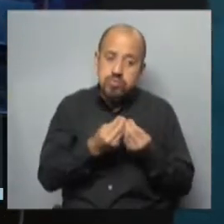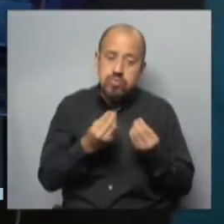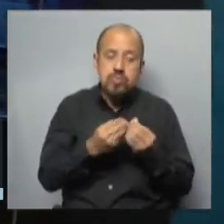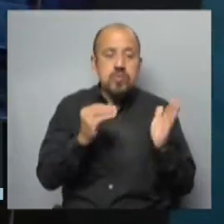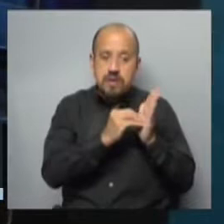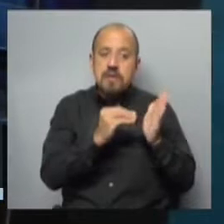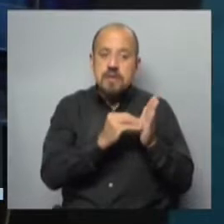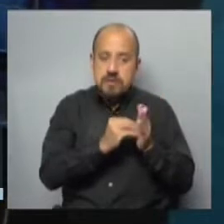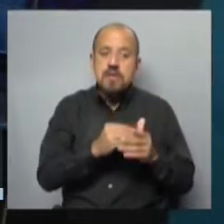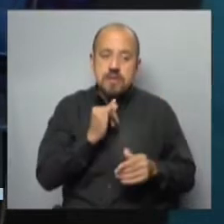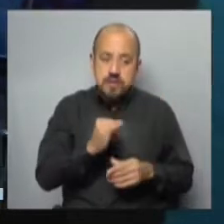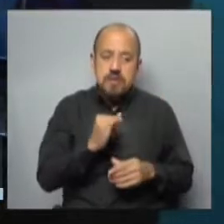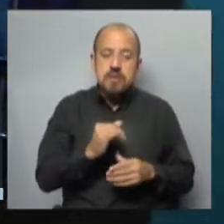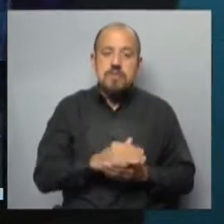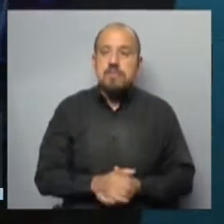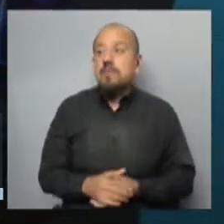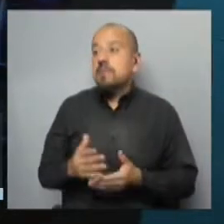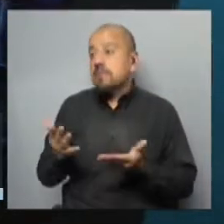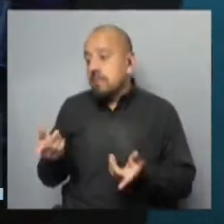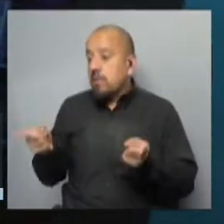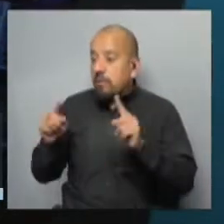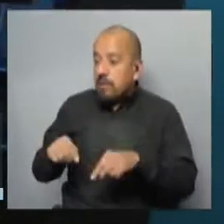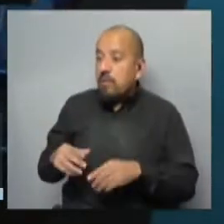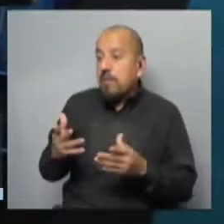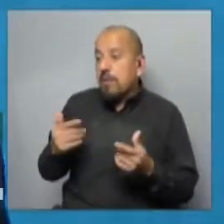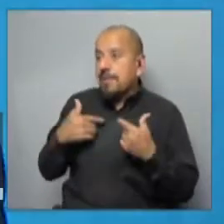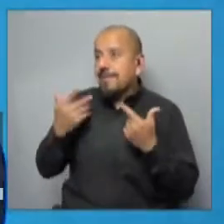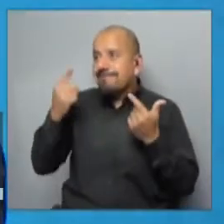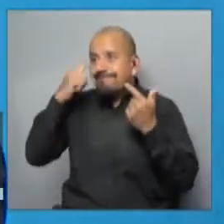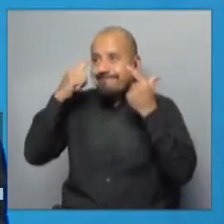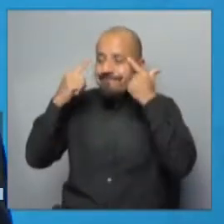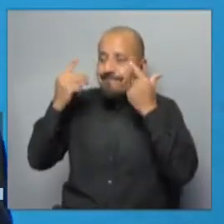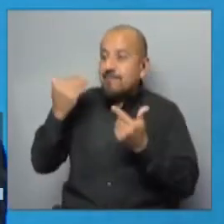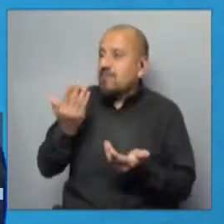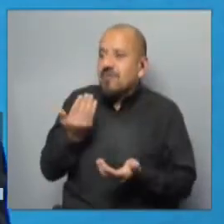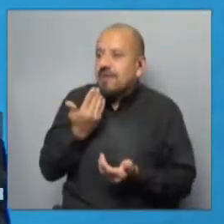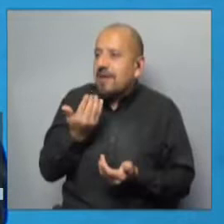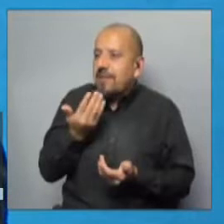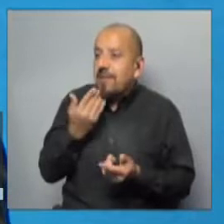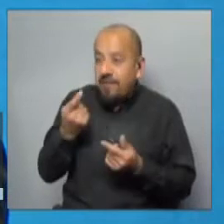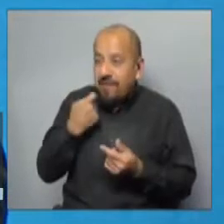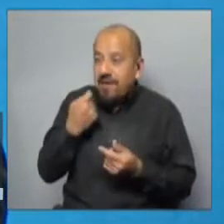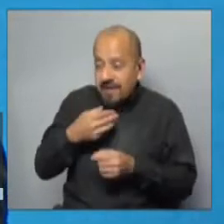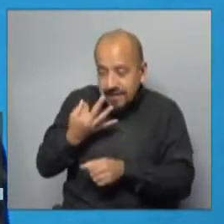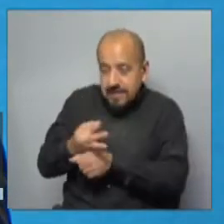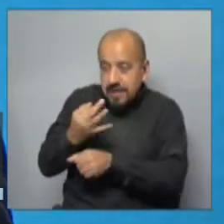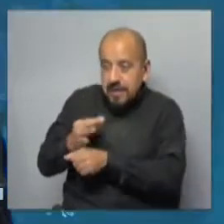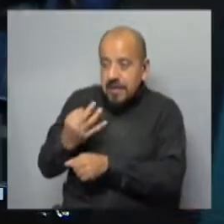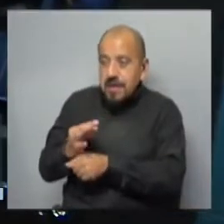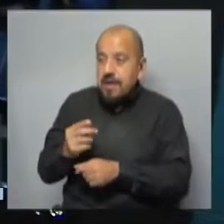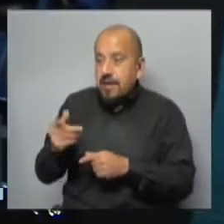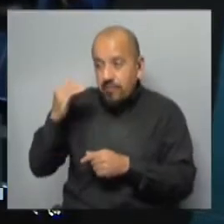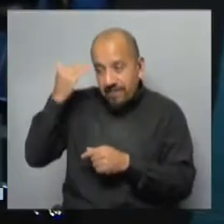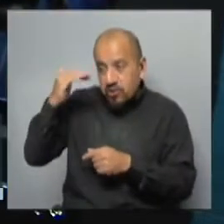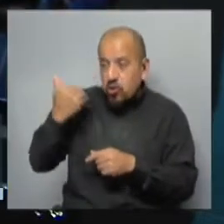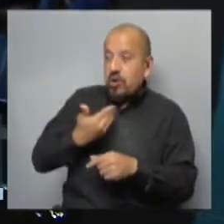sí sí y ahí volvemos a lo mismo no a la formación y la capacitación que quizás están mandando que falta las gentes